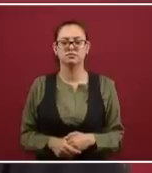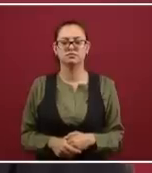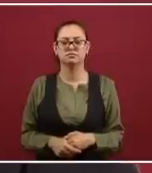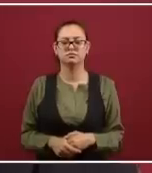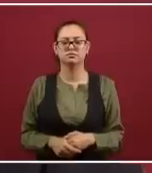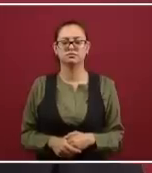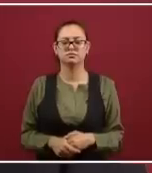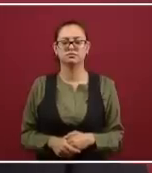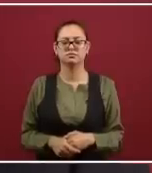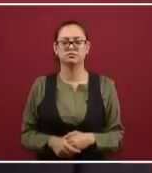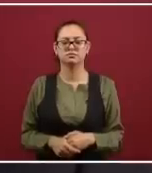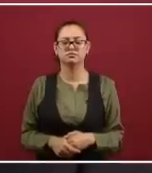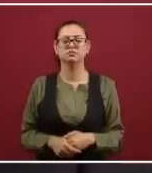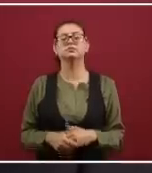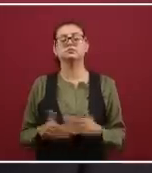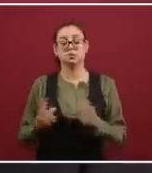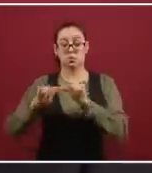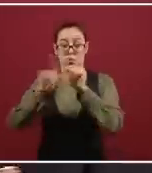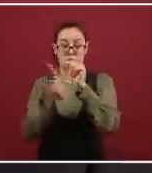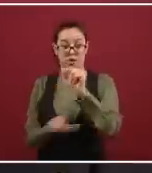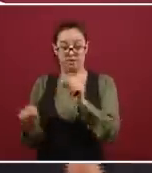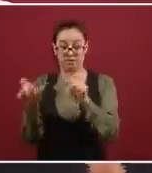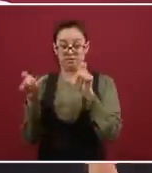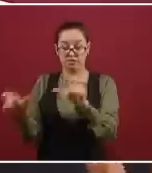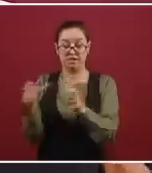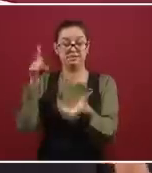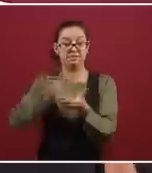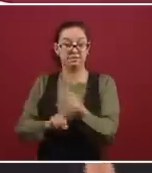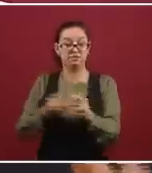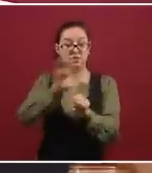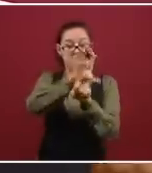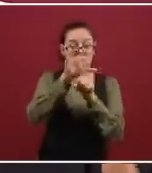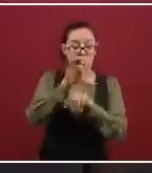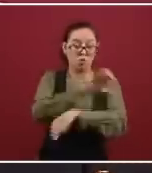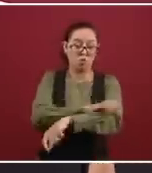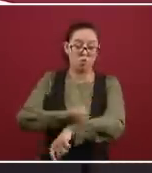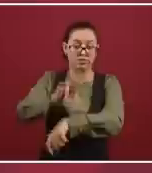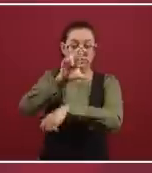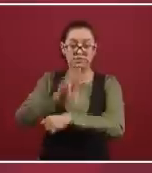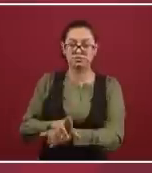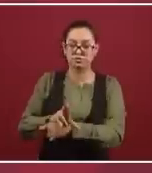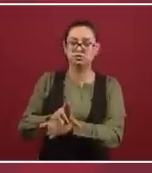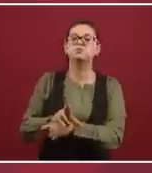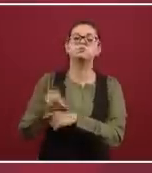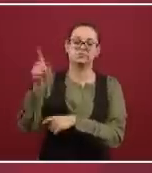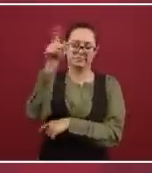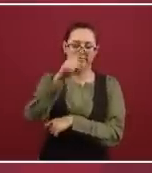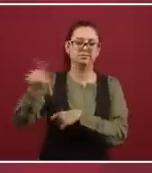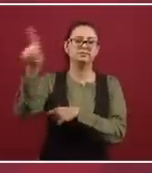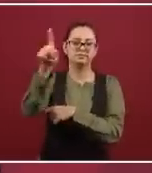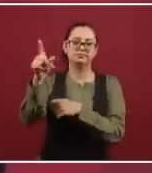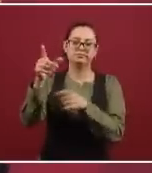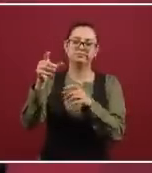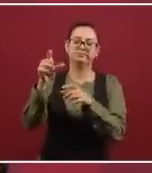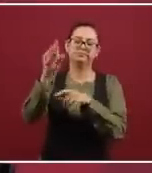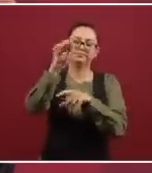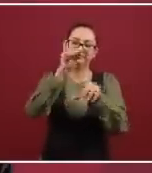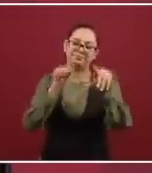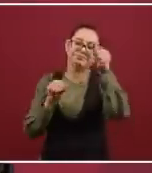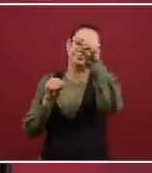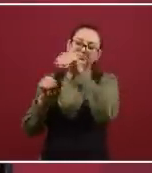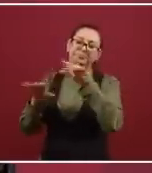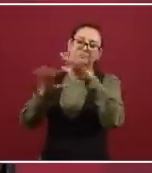para la Guardia Nacional, ayudando en información que tiene que ver